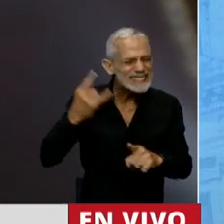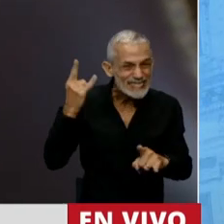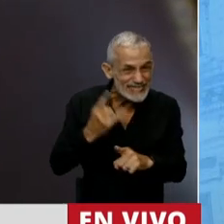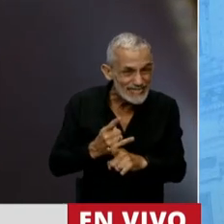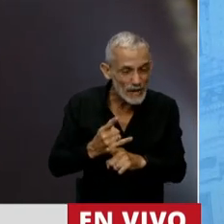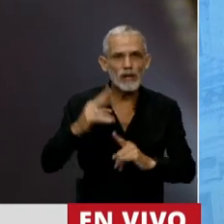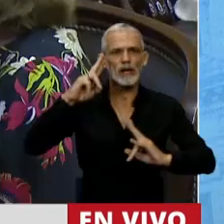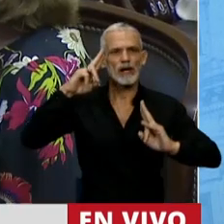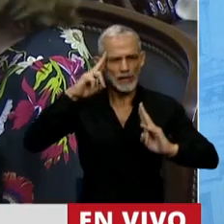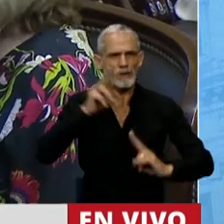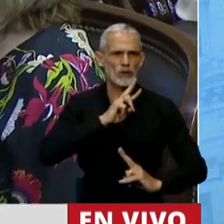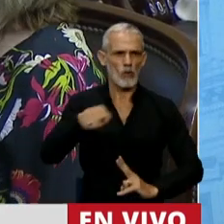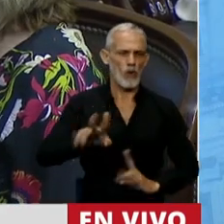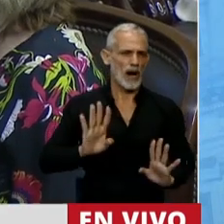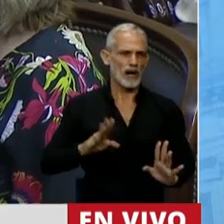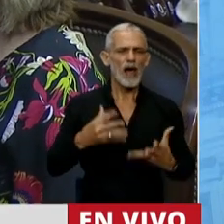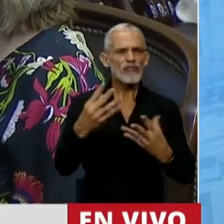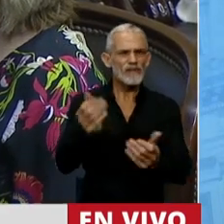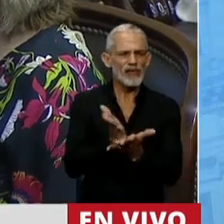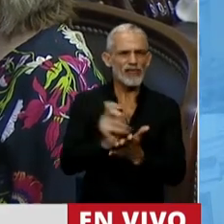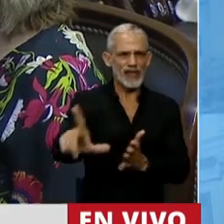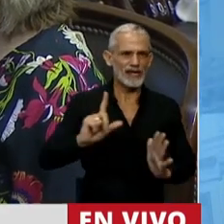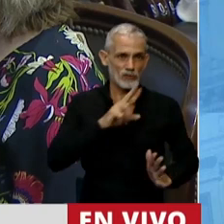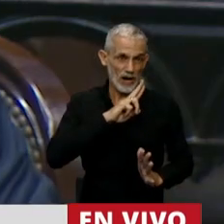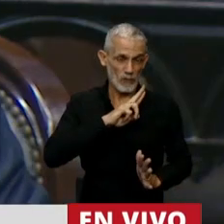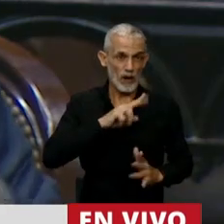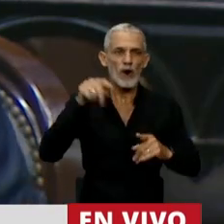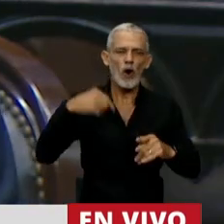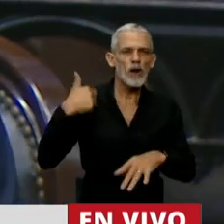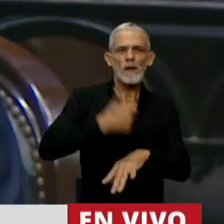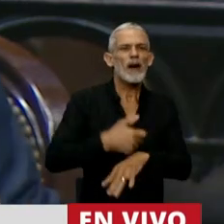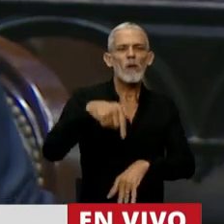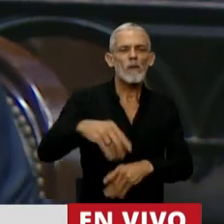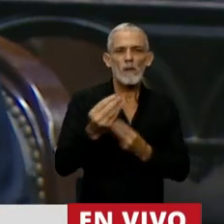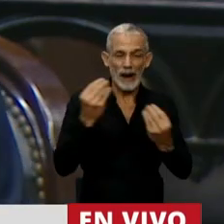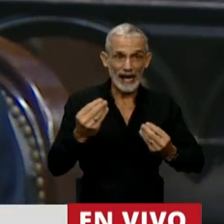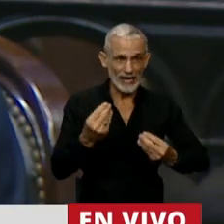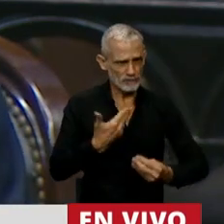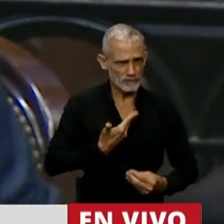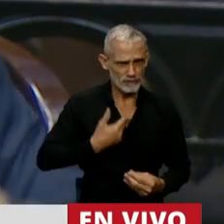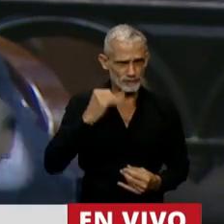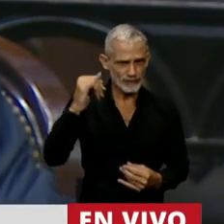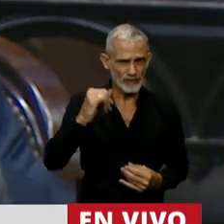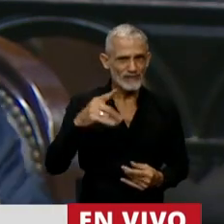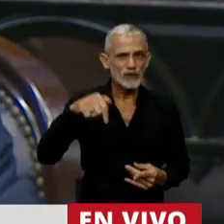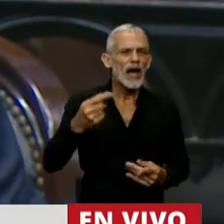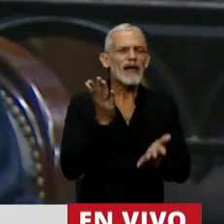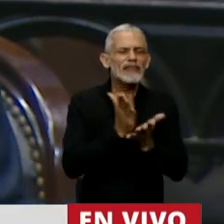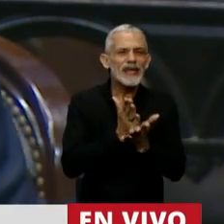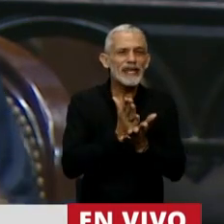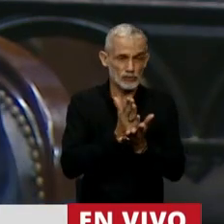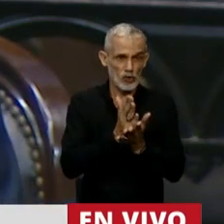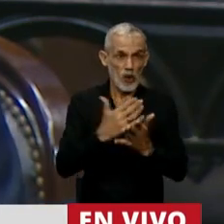es respetar a la mujer, defender sus derechos. Pero también hoy vengo para decirle, señor presidente, que el